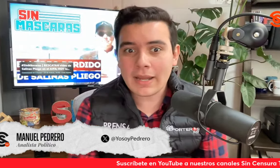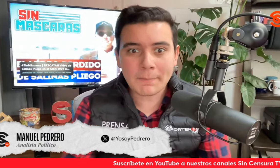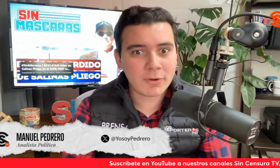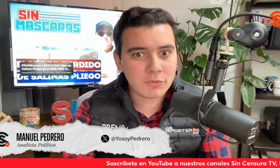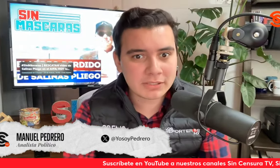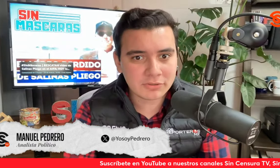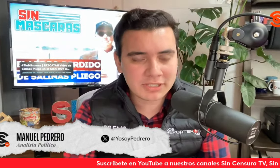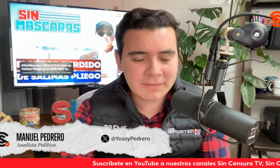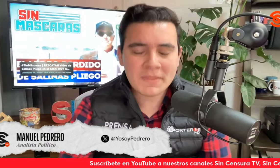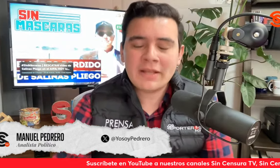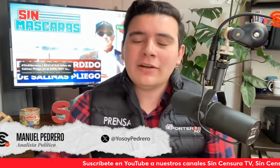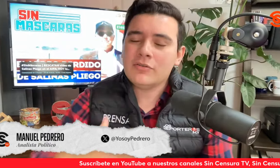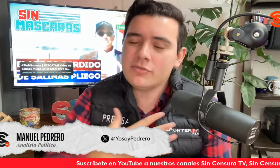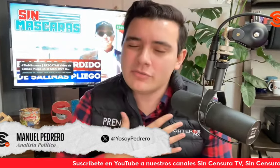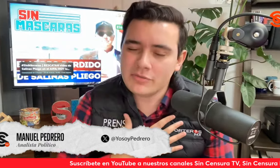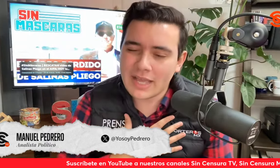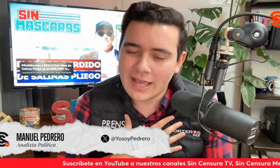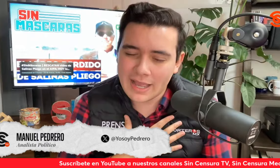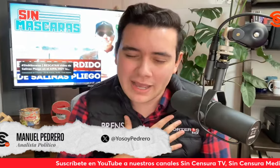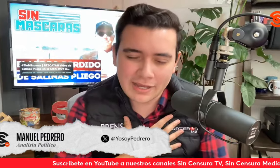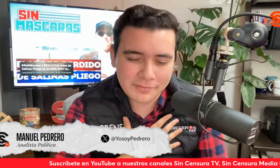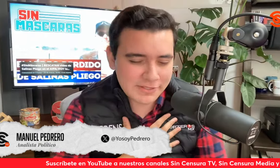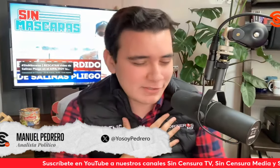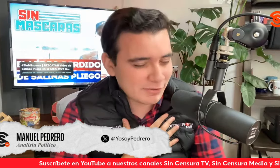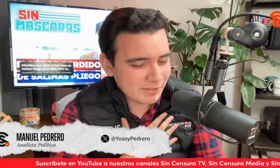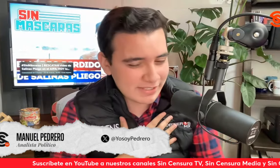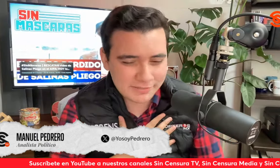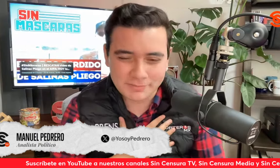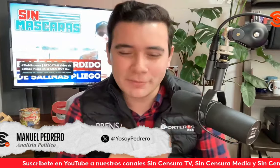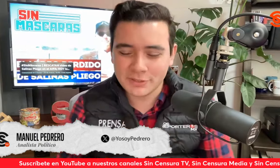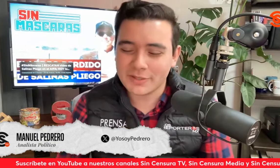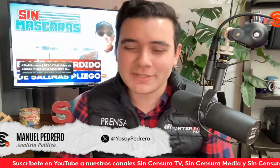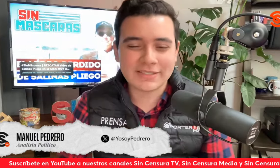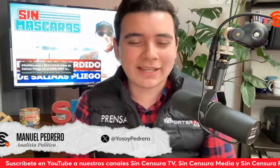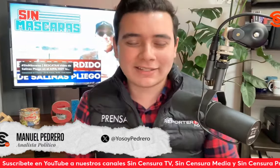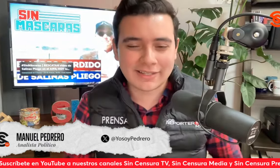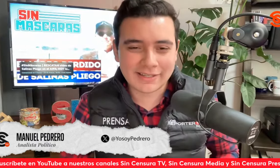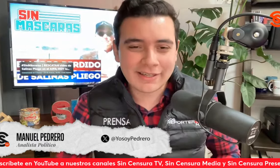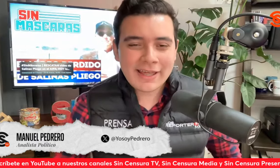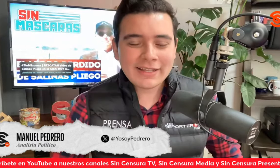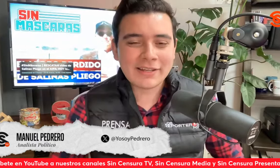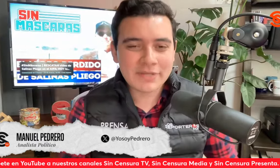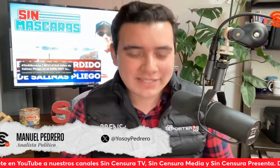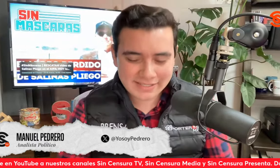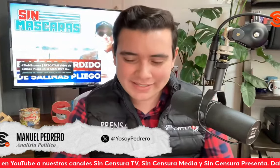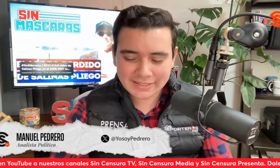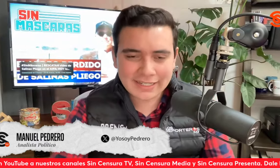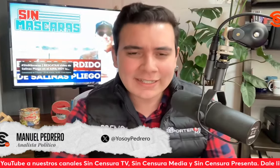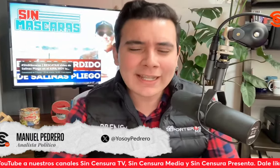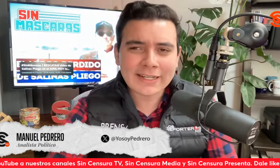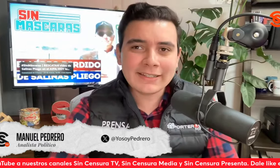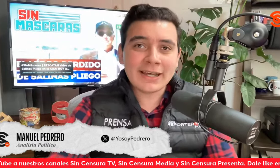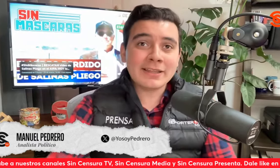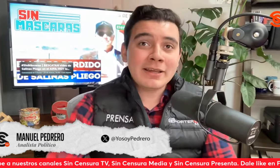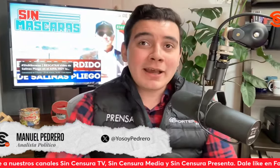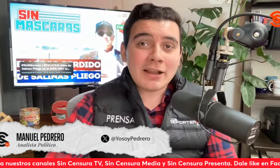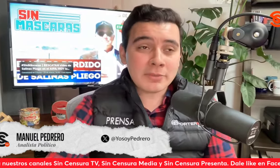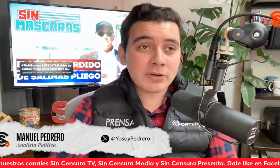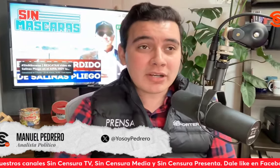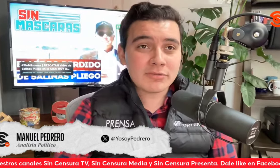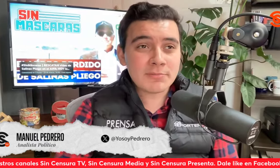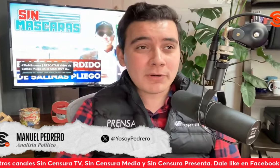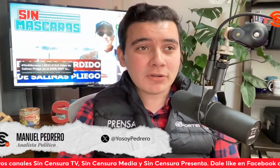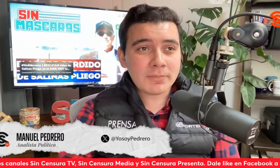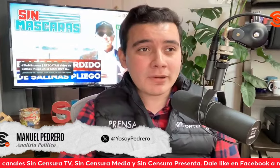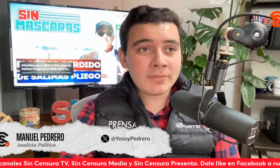era Pro 4t una visión desde mi punto de vista que que no es ni cercana a la realidad A lo mejor